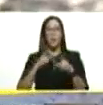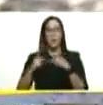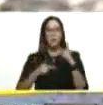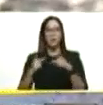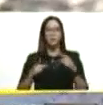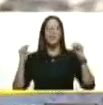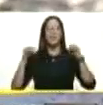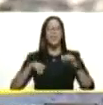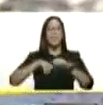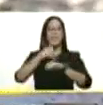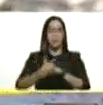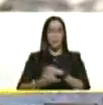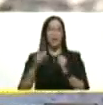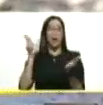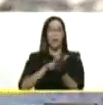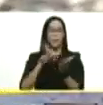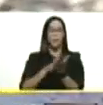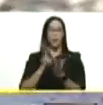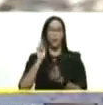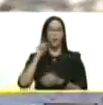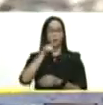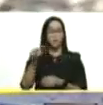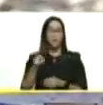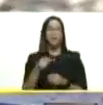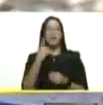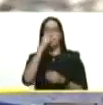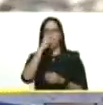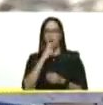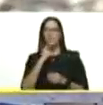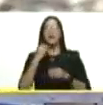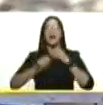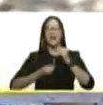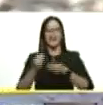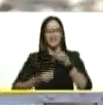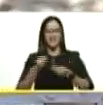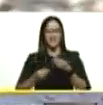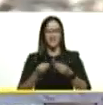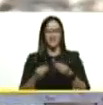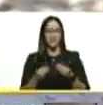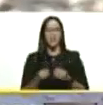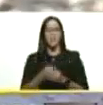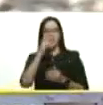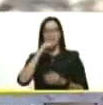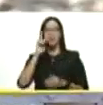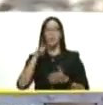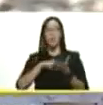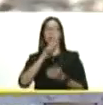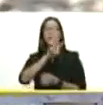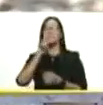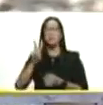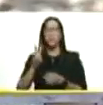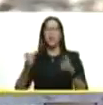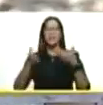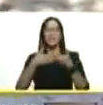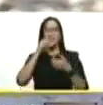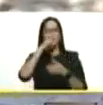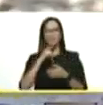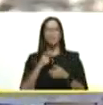este plan, aprobado por usted hace un año, ha generado para el año 2022, al cierre del año,